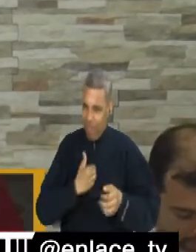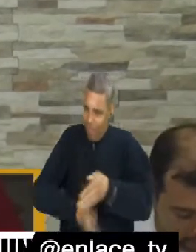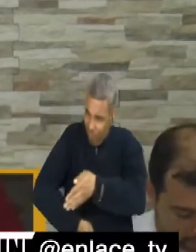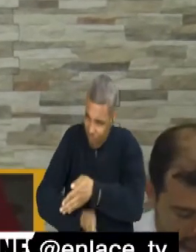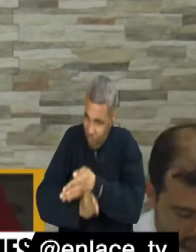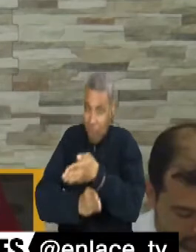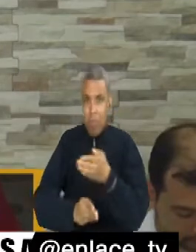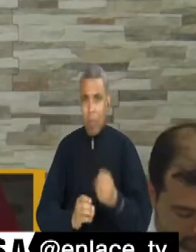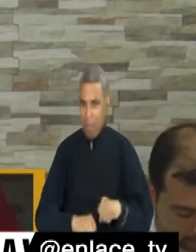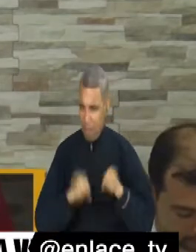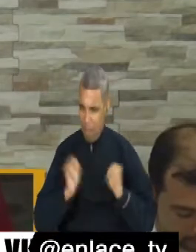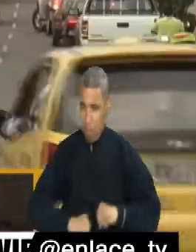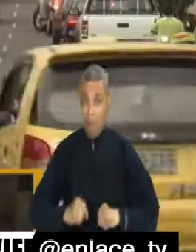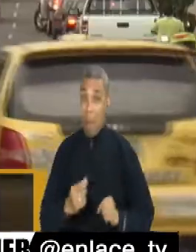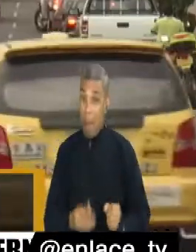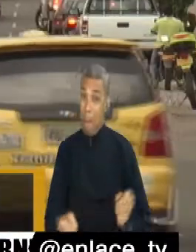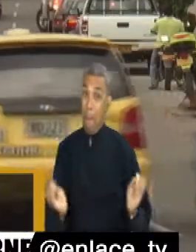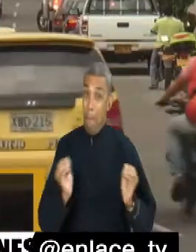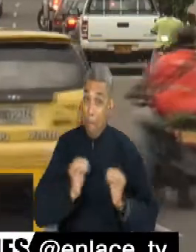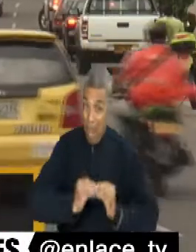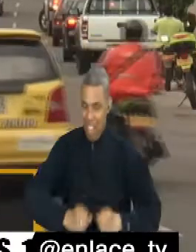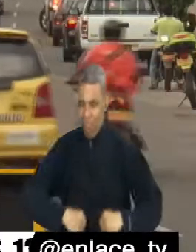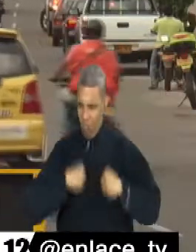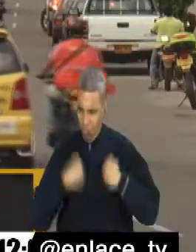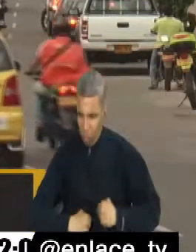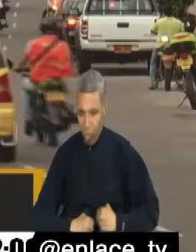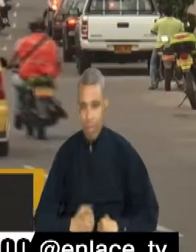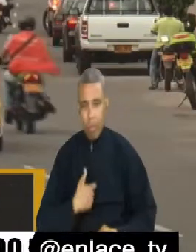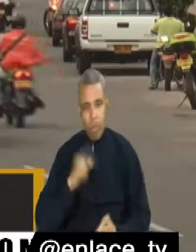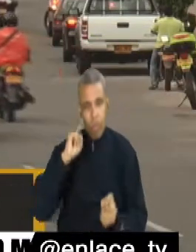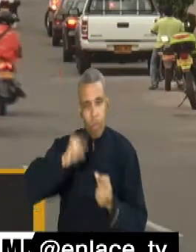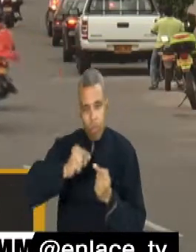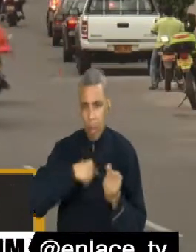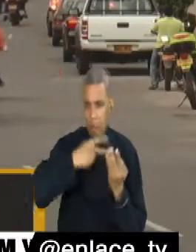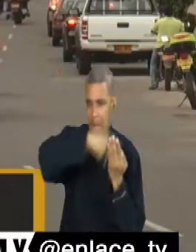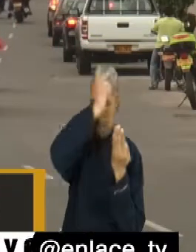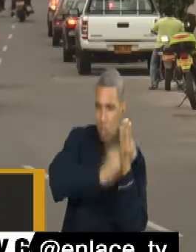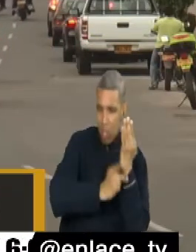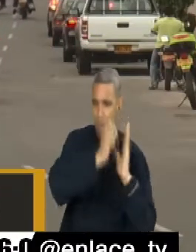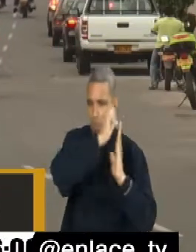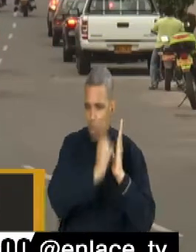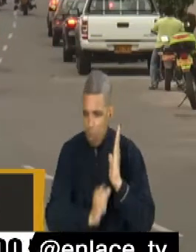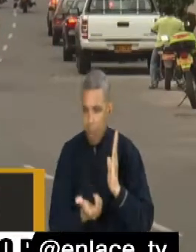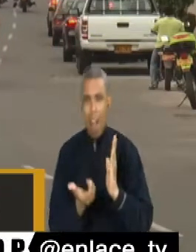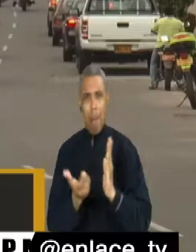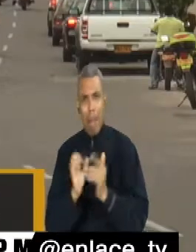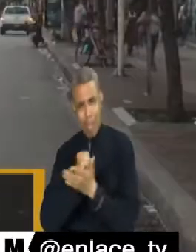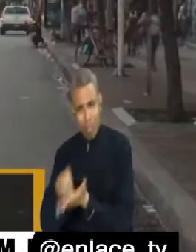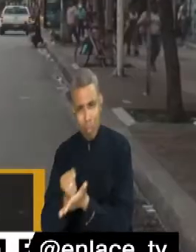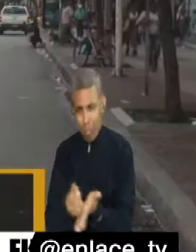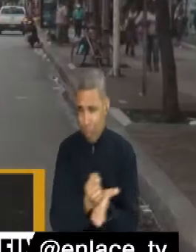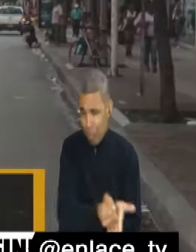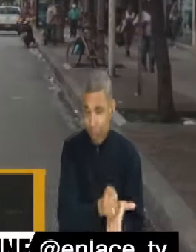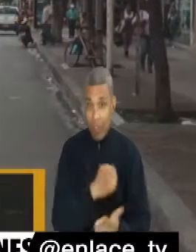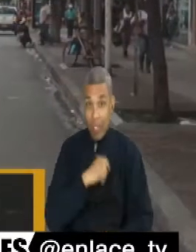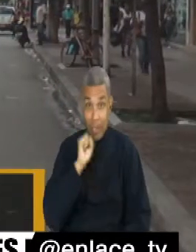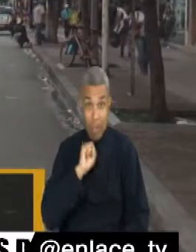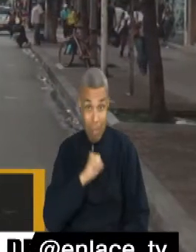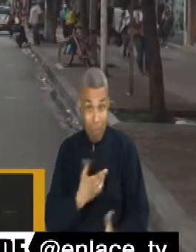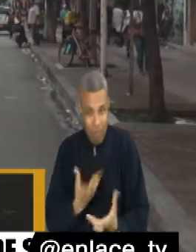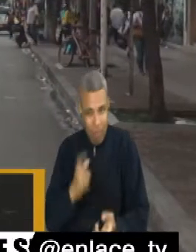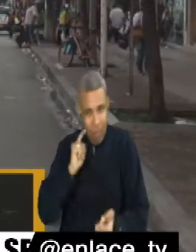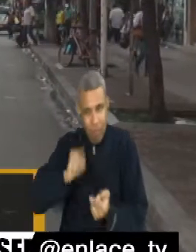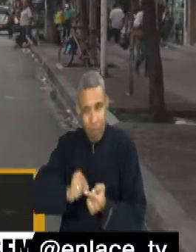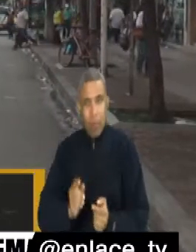con mayor ánimo, luchando por los proyectos y los programas más importantes que estaban en riesgo. Indicó que el que ganó con